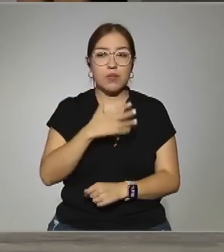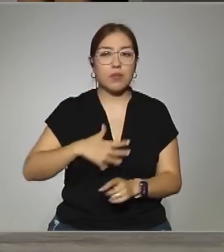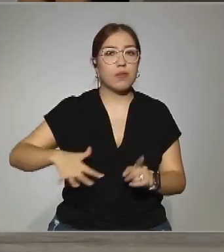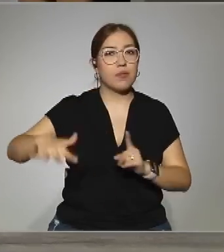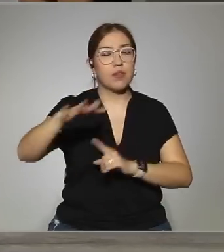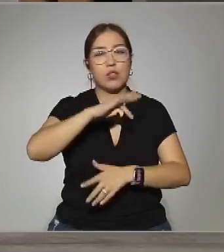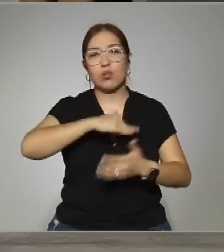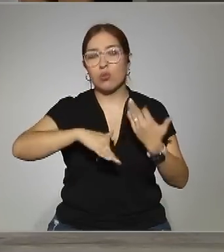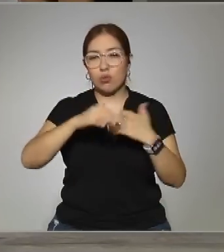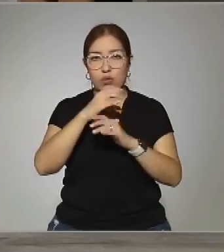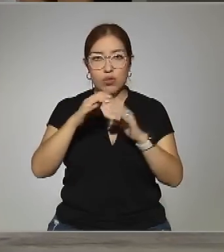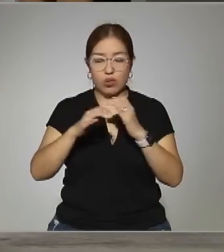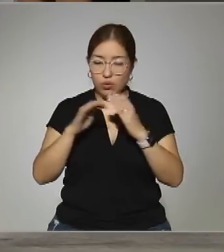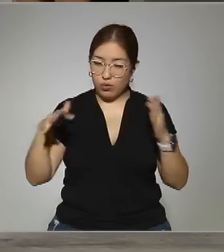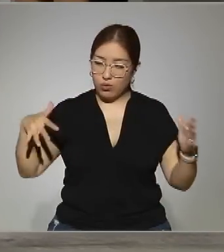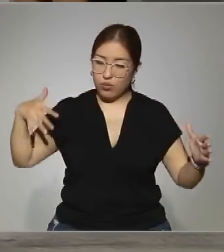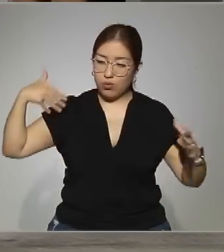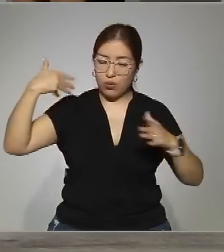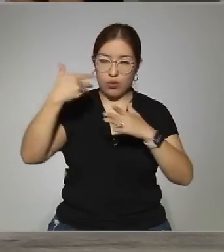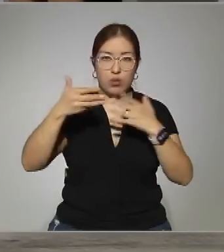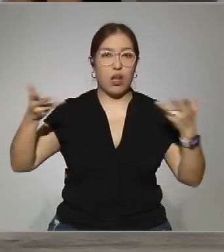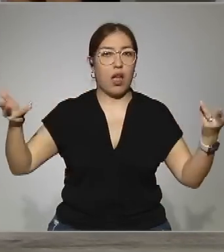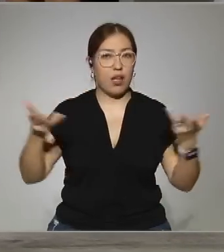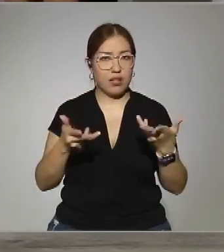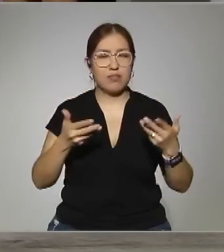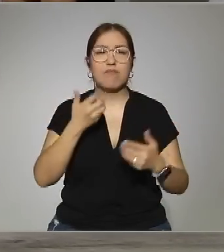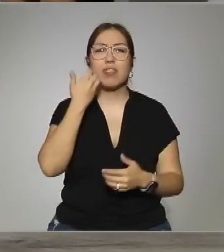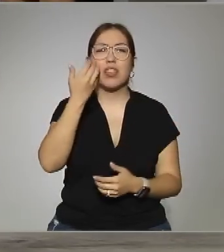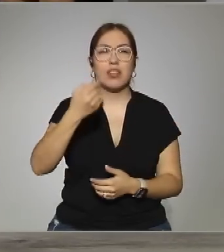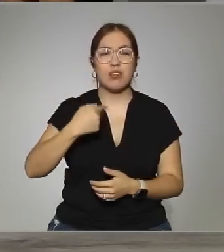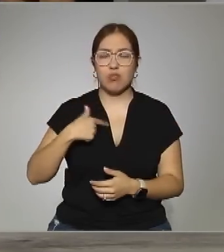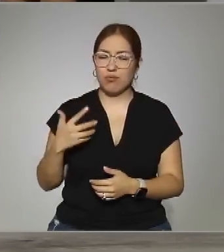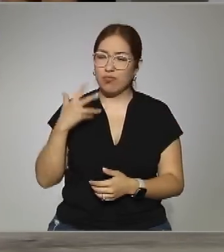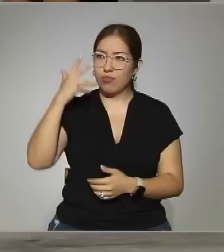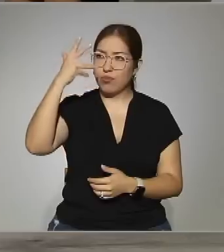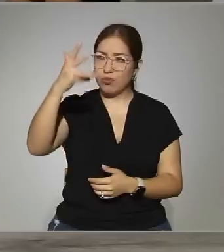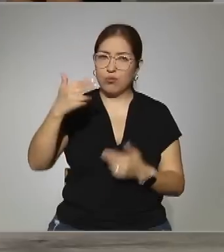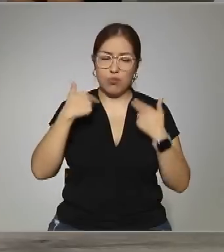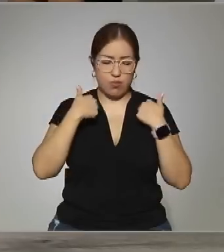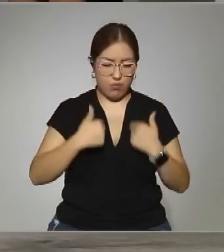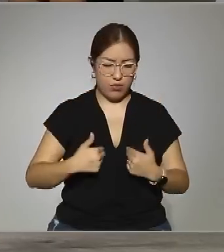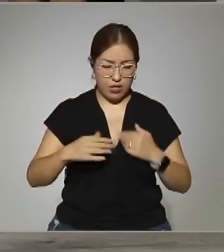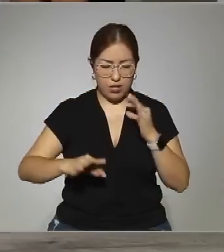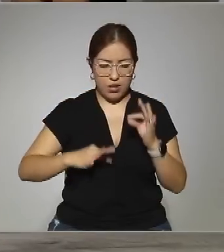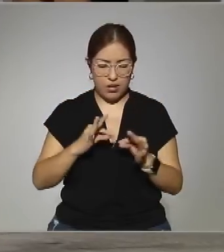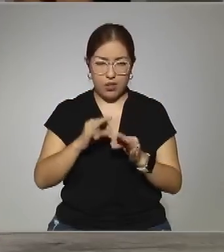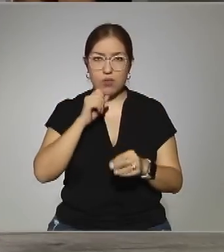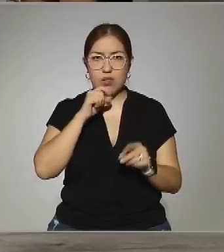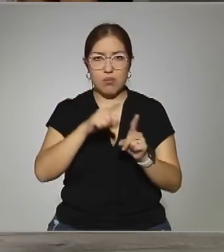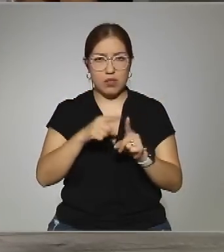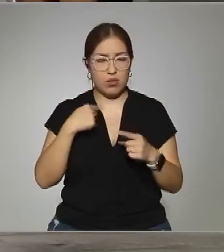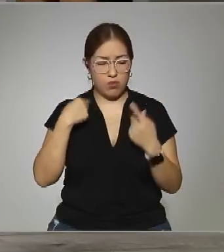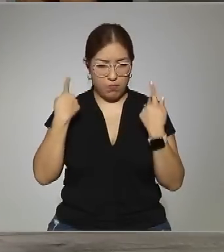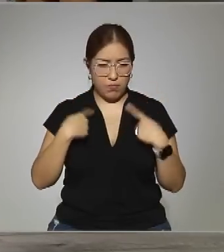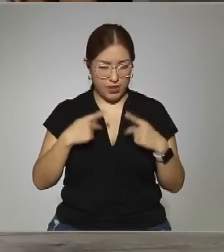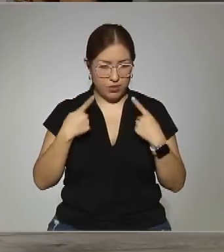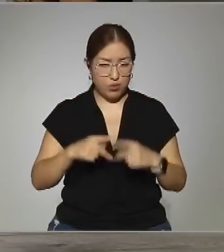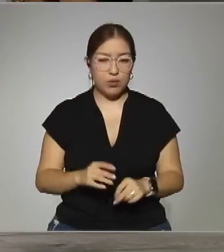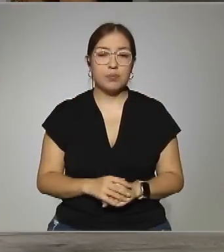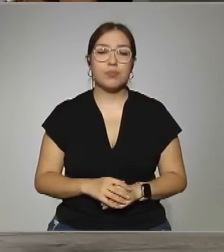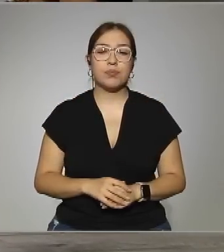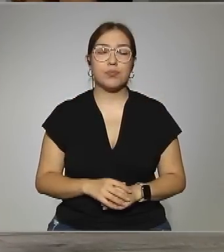que queremos hacer, de todo lo que queremos crecer como seres humanos y como personas. Es importante entonces que